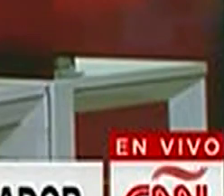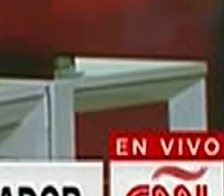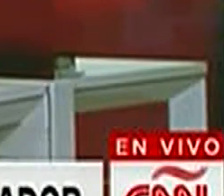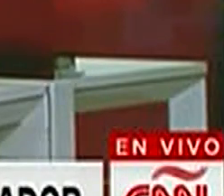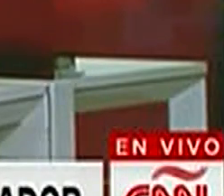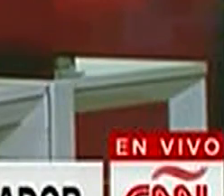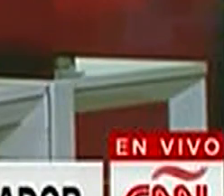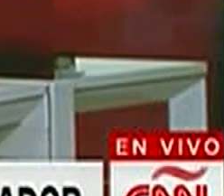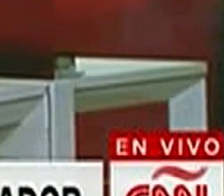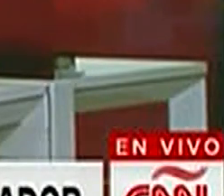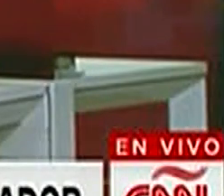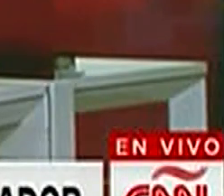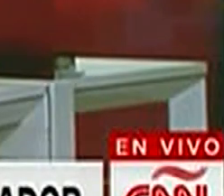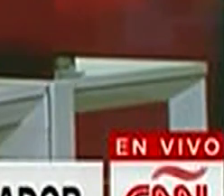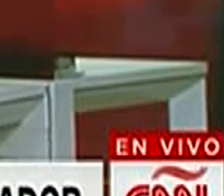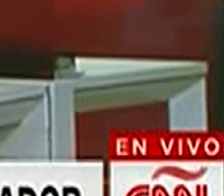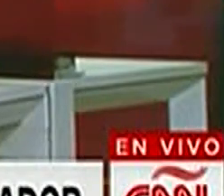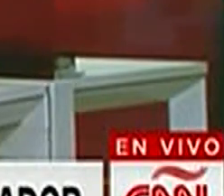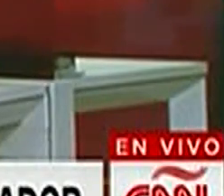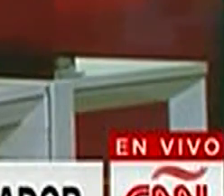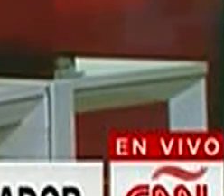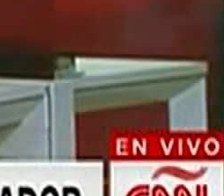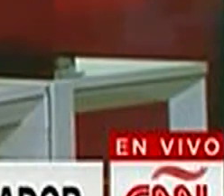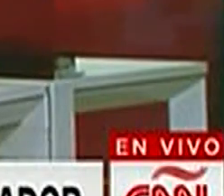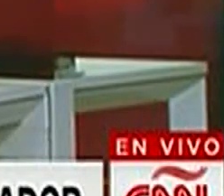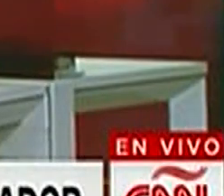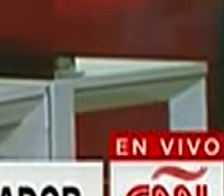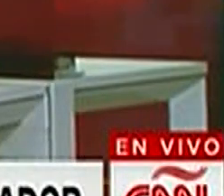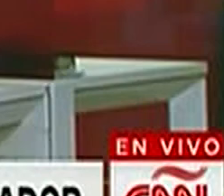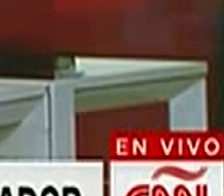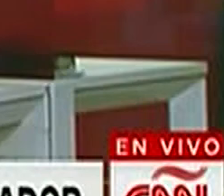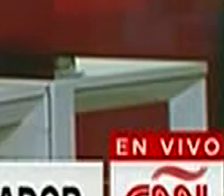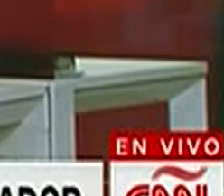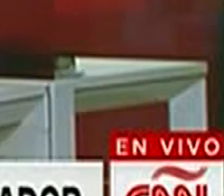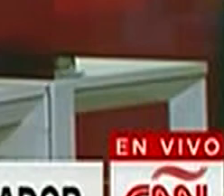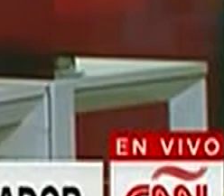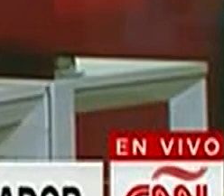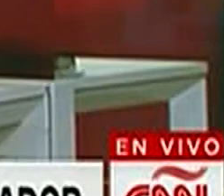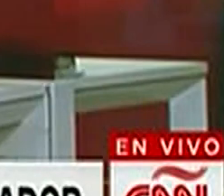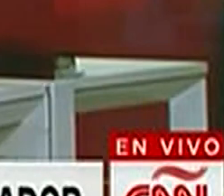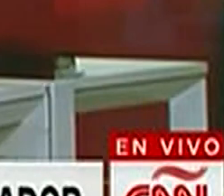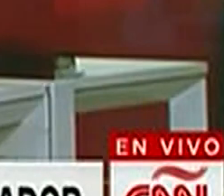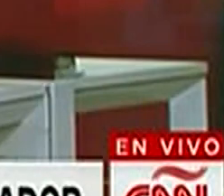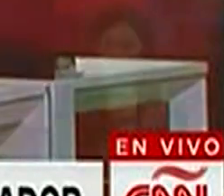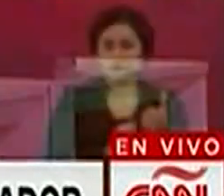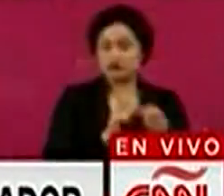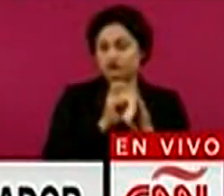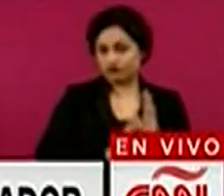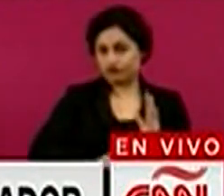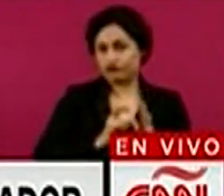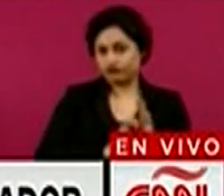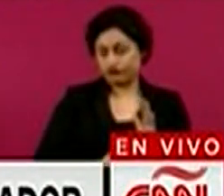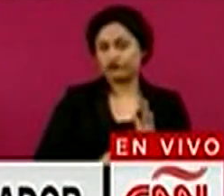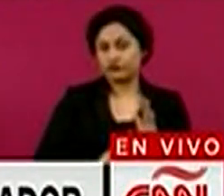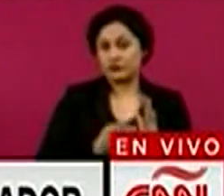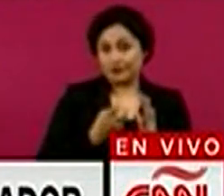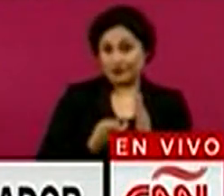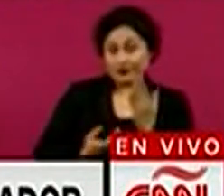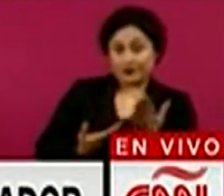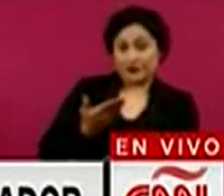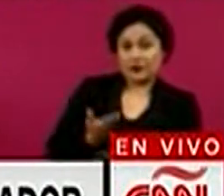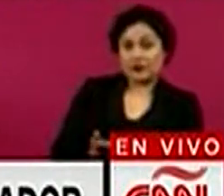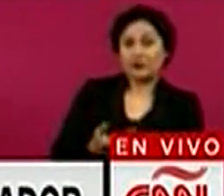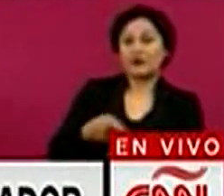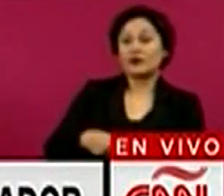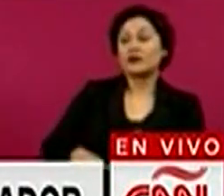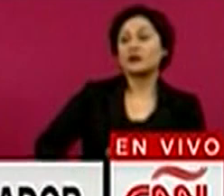revisada. En este plazo, pues, ha surgido una tercera propuesta. Vamos en la letra C, el llamado Plan C. En el centro de los esfuerzos del